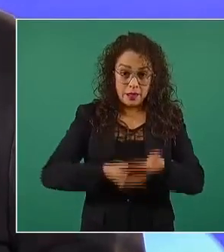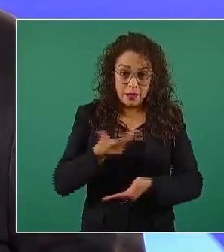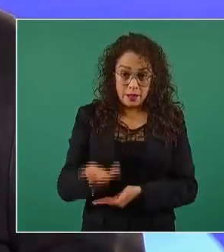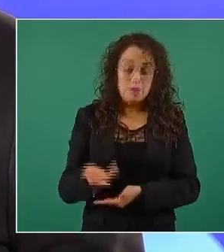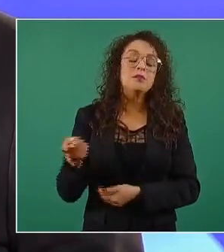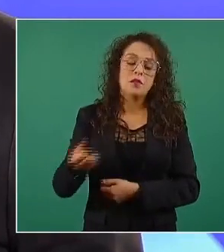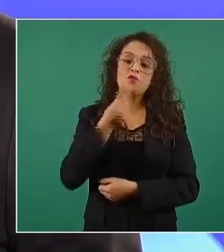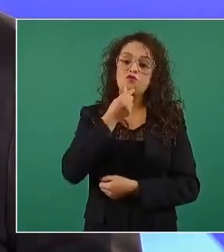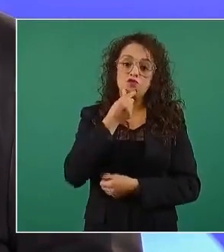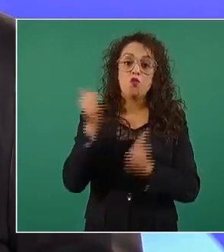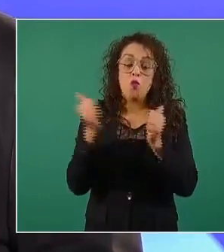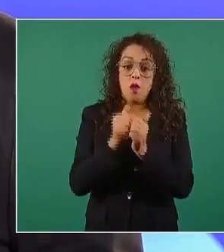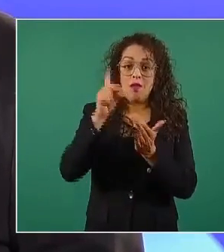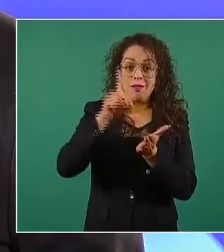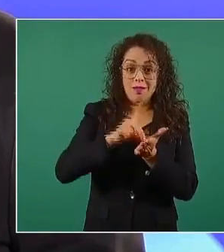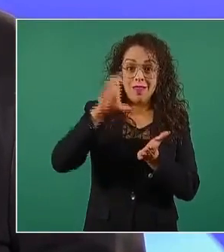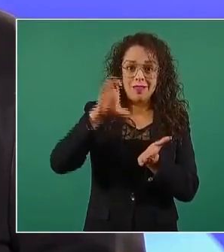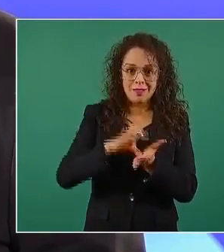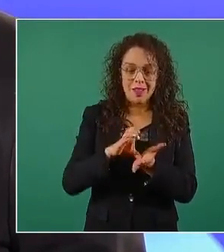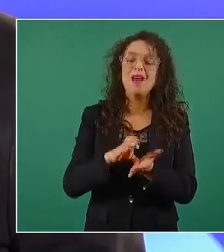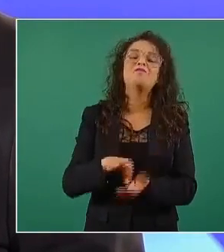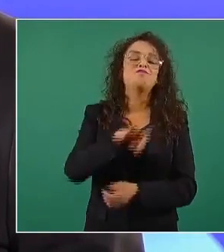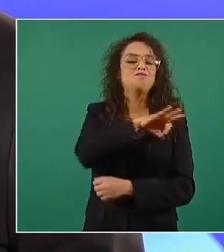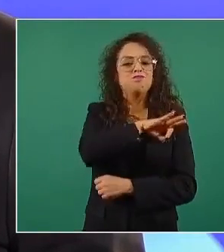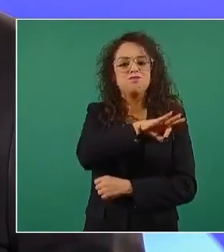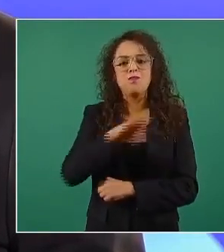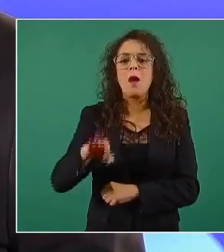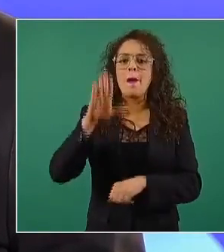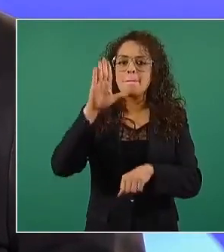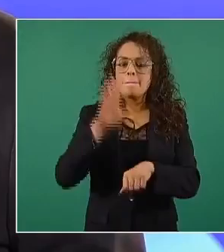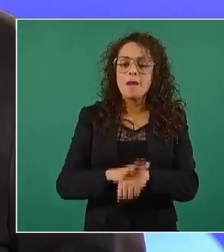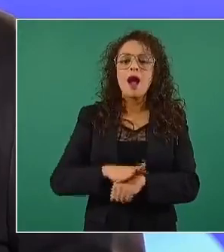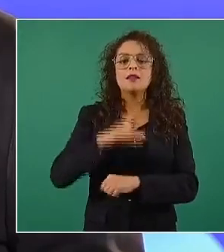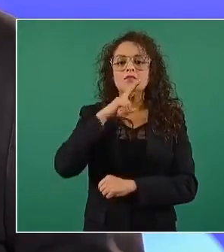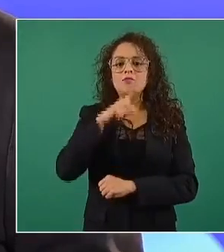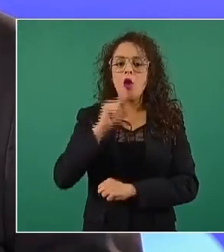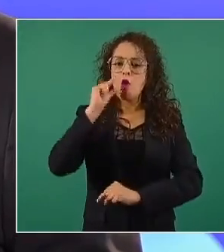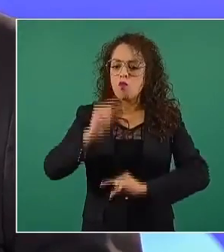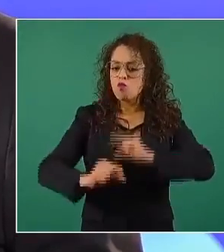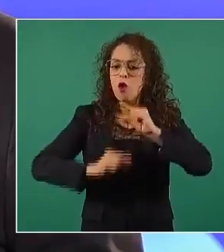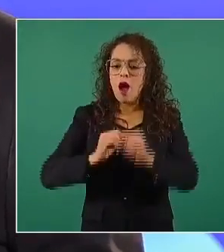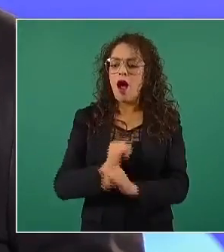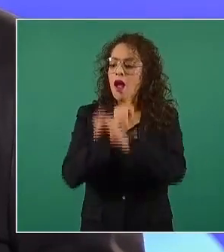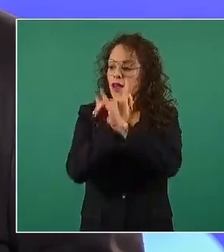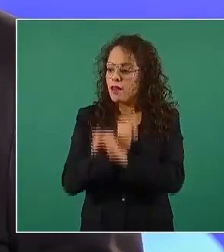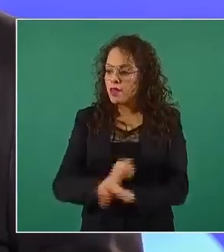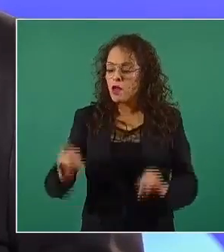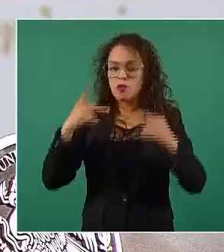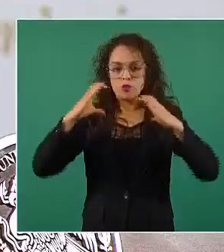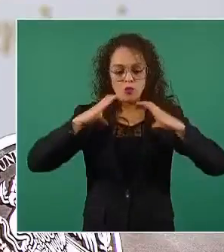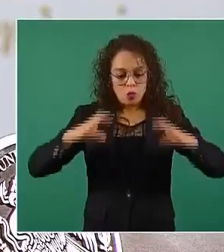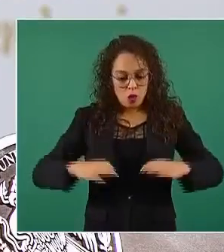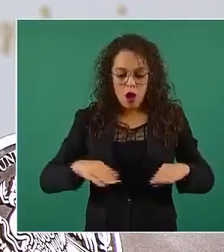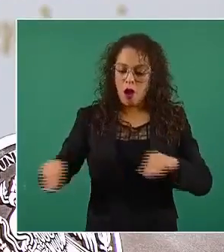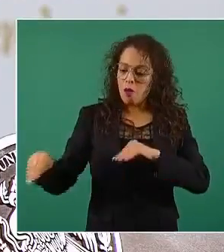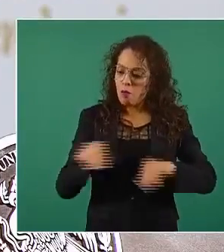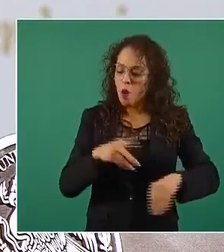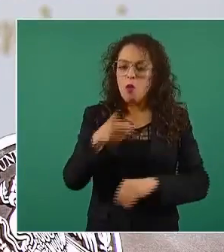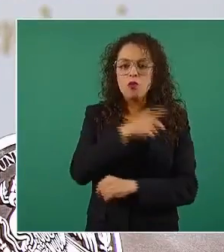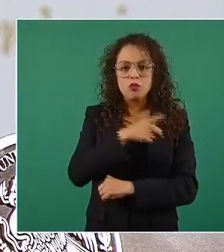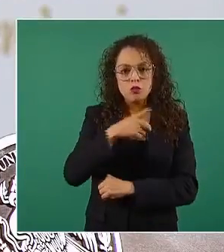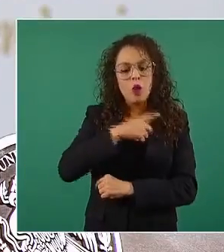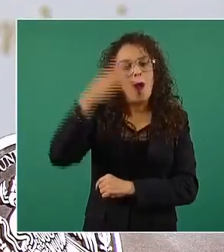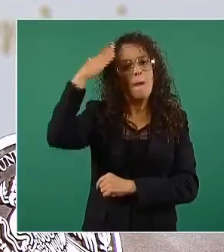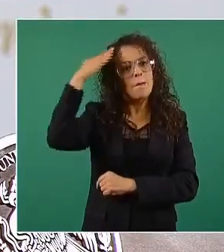discapacidad podrán lograr y mantener la máxima independencia, capacidad física, mental, social